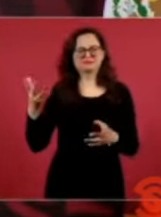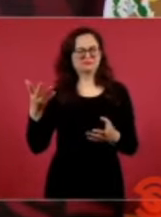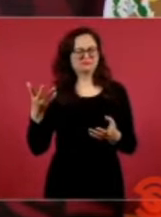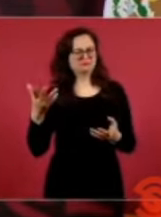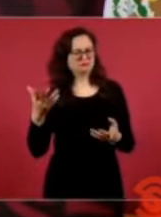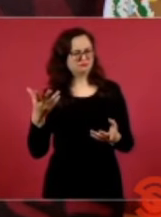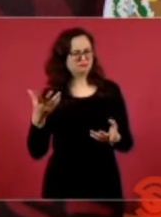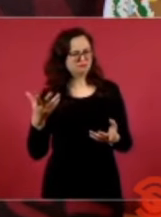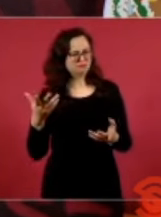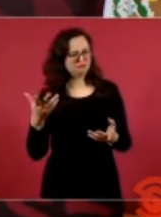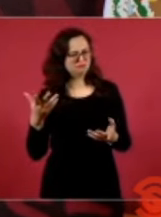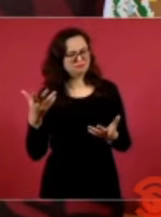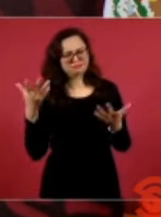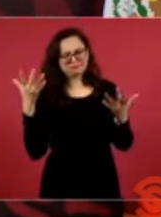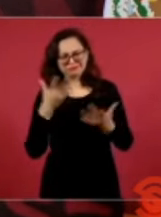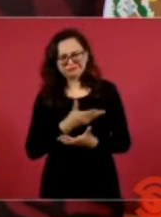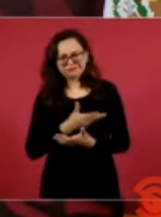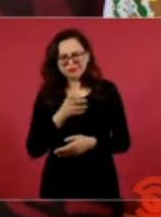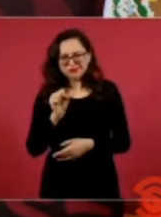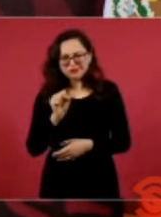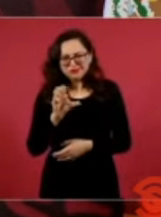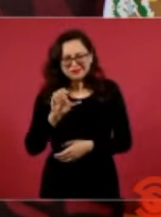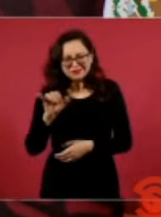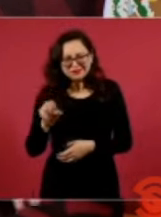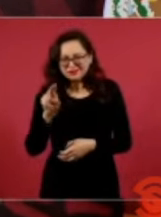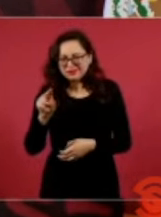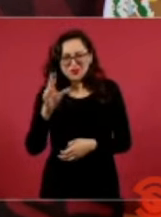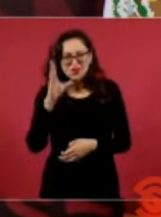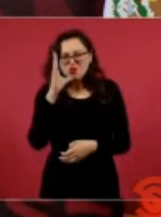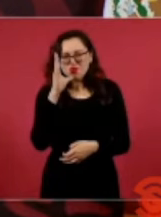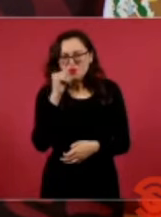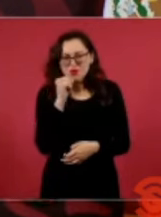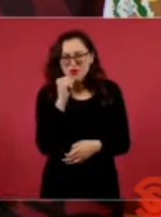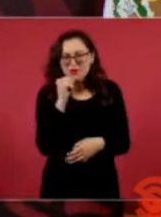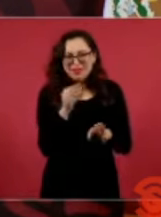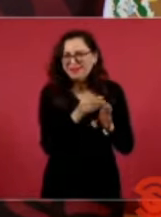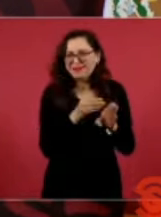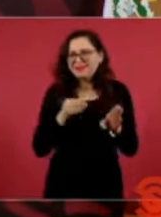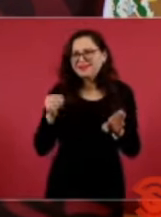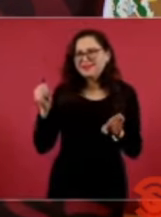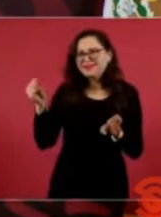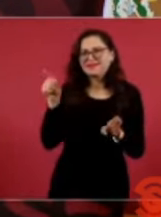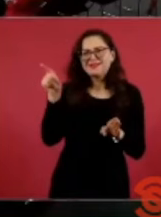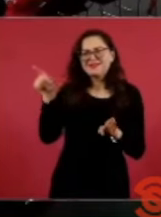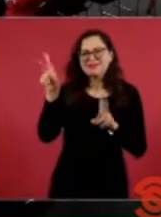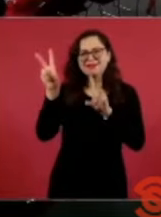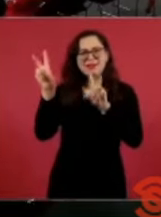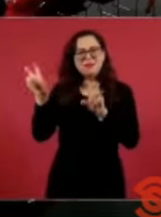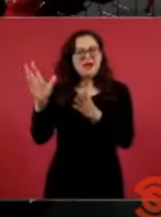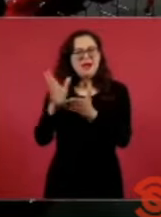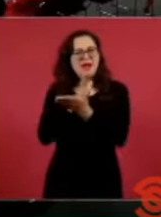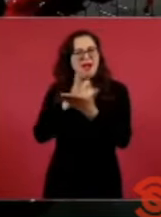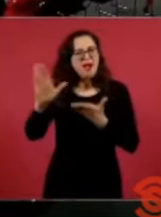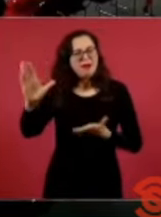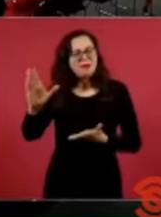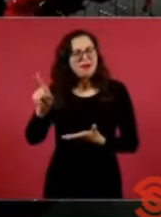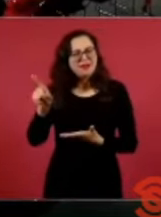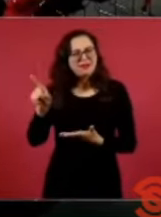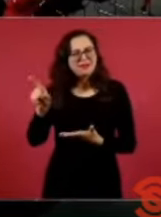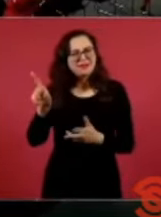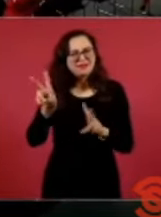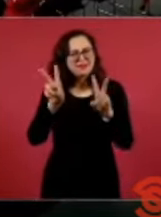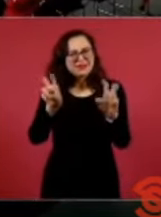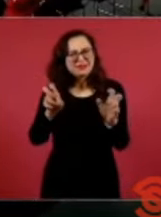claro que no es la instancia para resolver lo de los